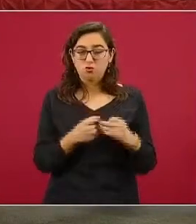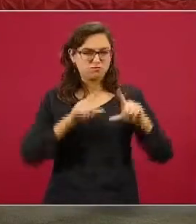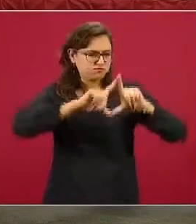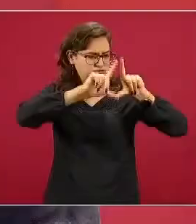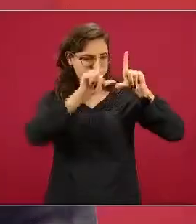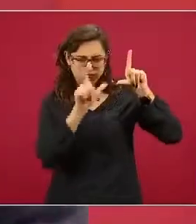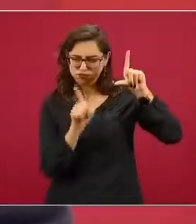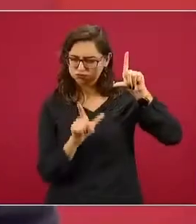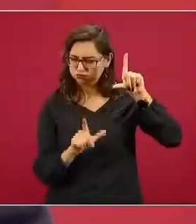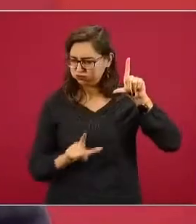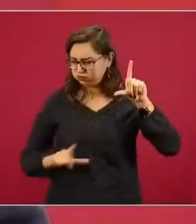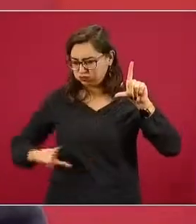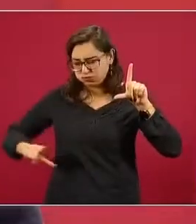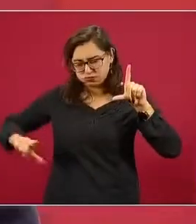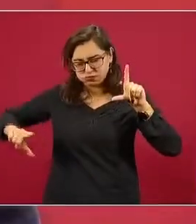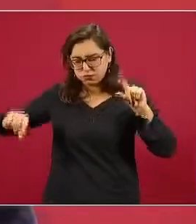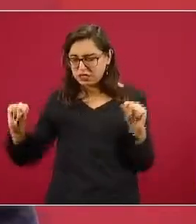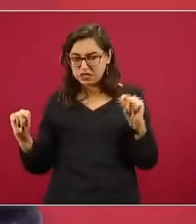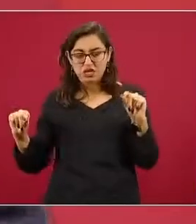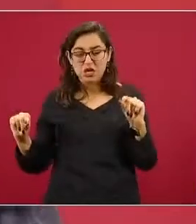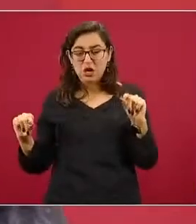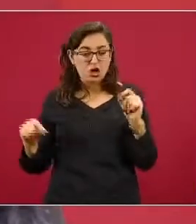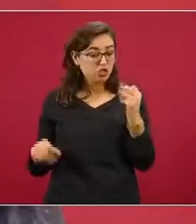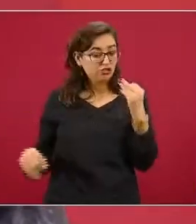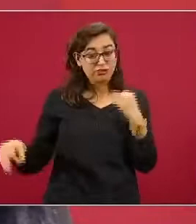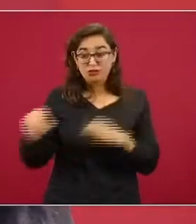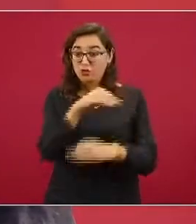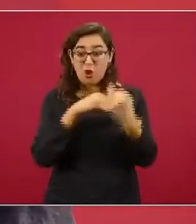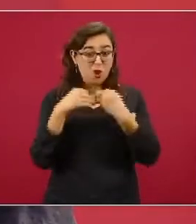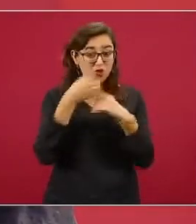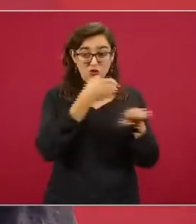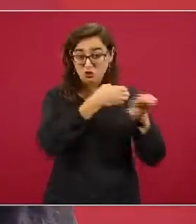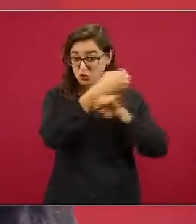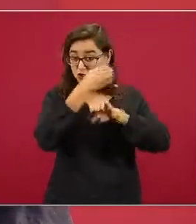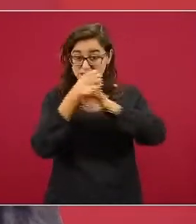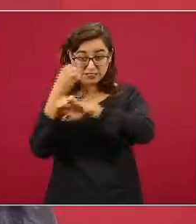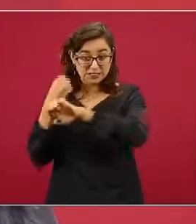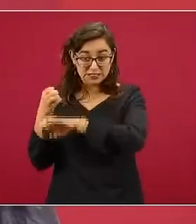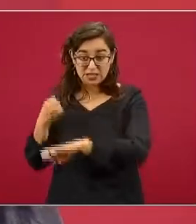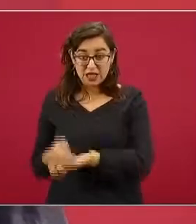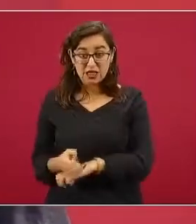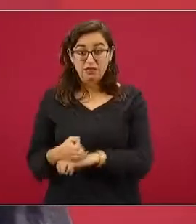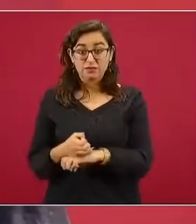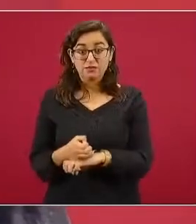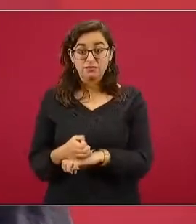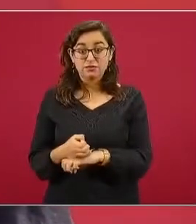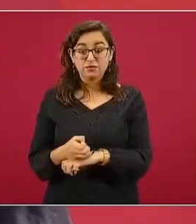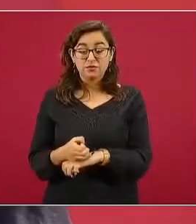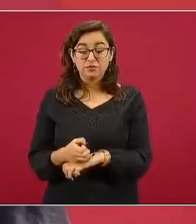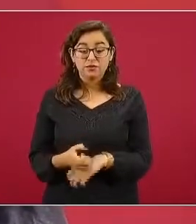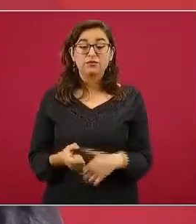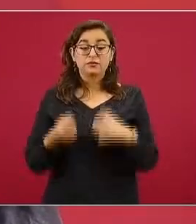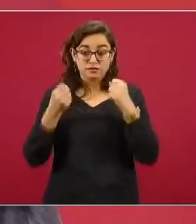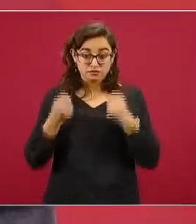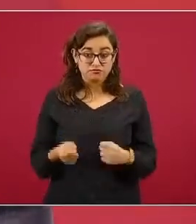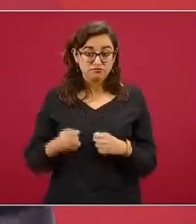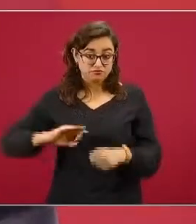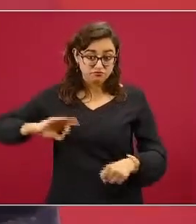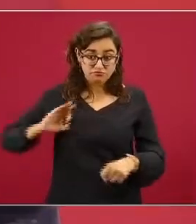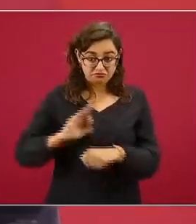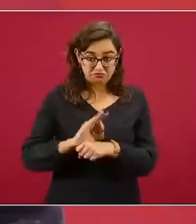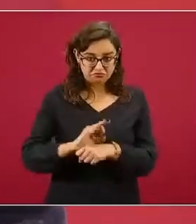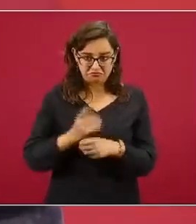rincón de los servicios de salud para población no asegurada, se